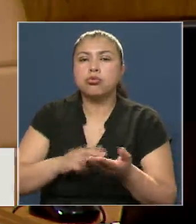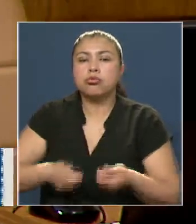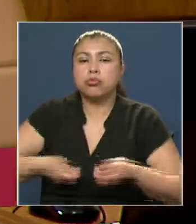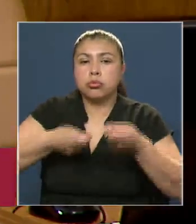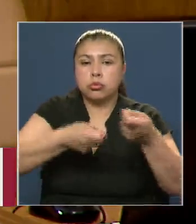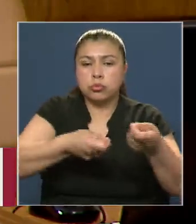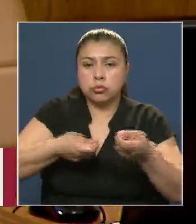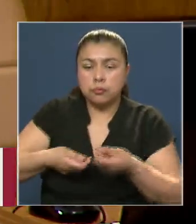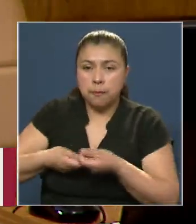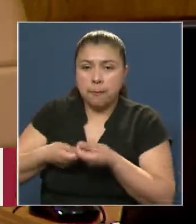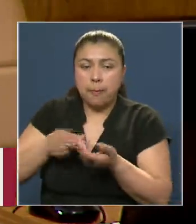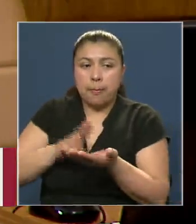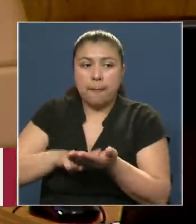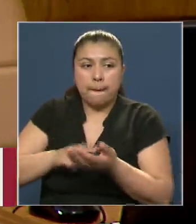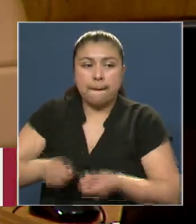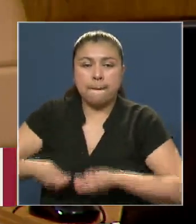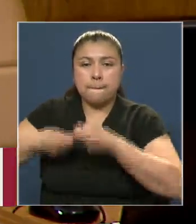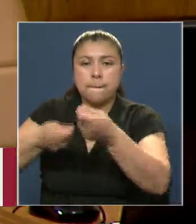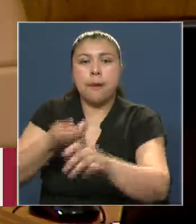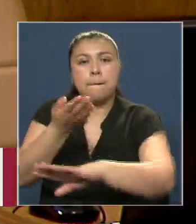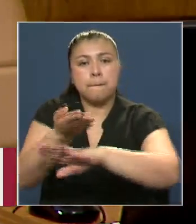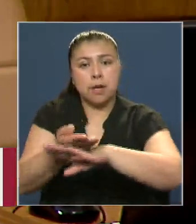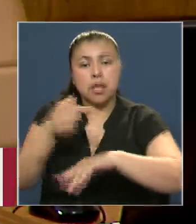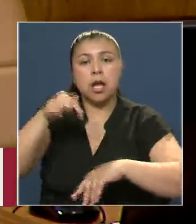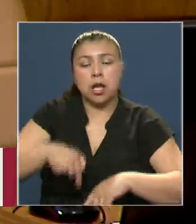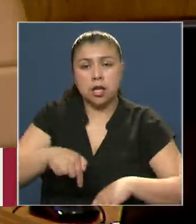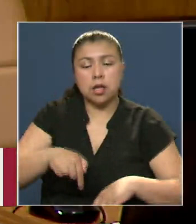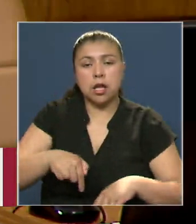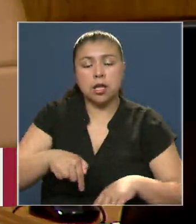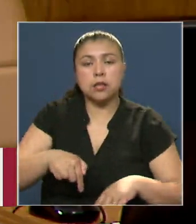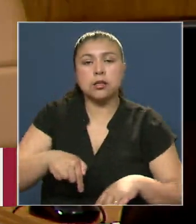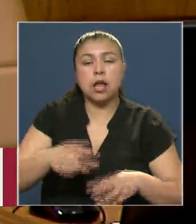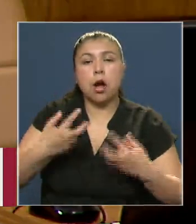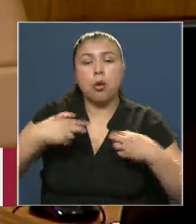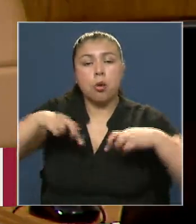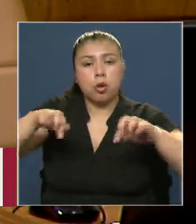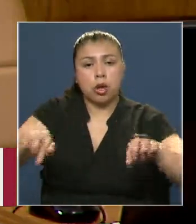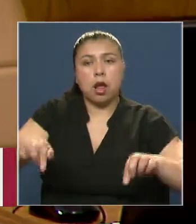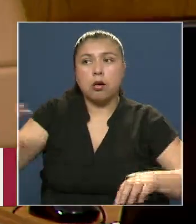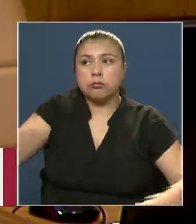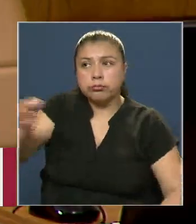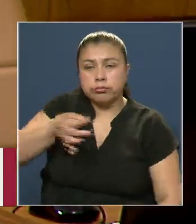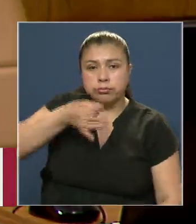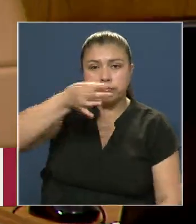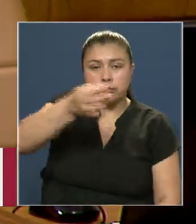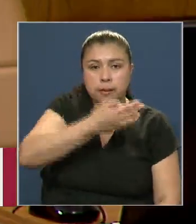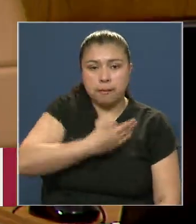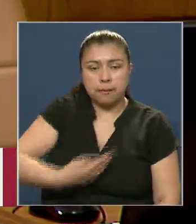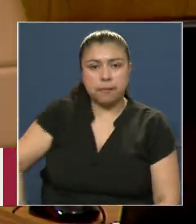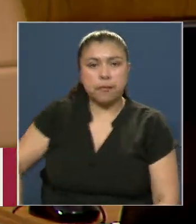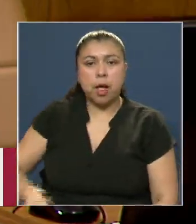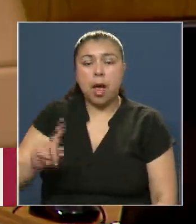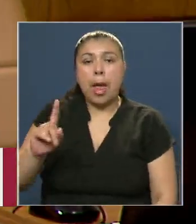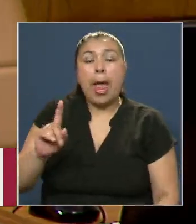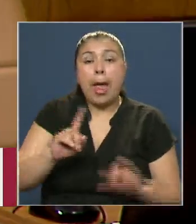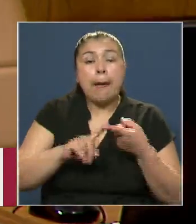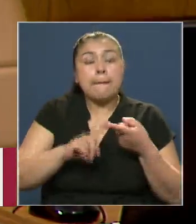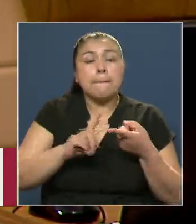fiscalización que pretendo solicitar en esta oportunidad, presidente, por su intermedio. El primero tiene que ver